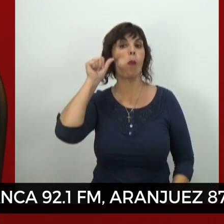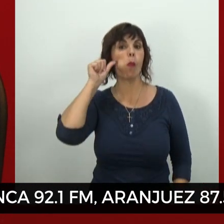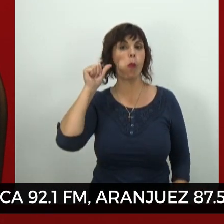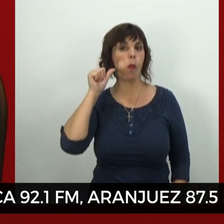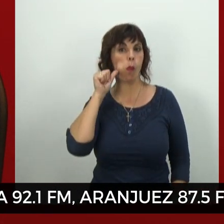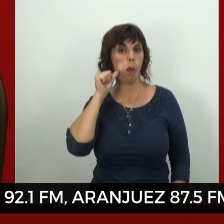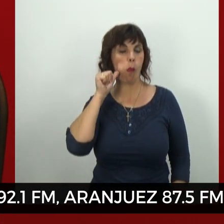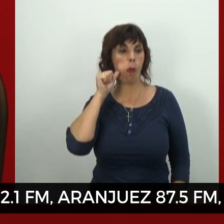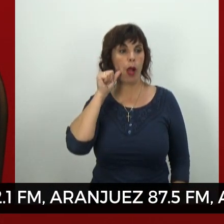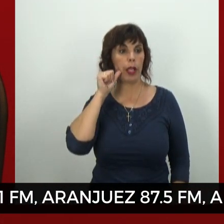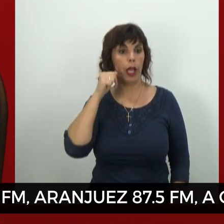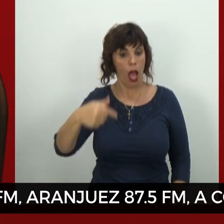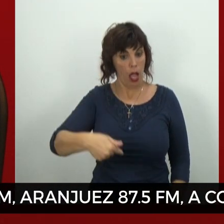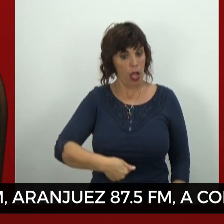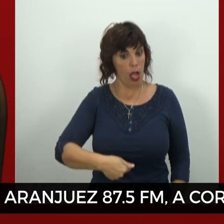hizo carne.